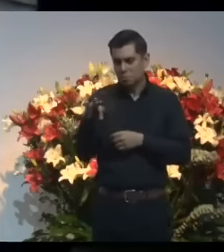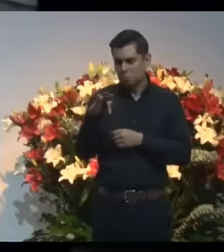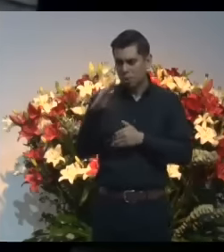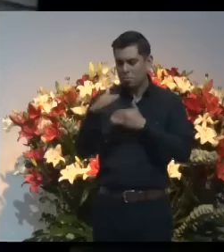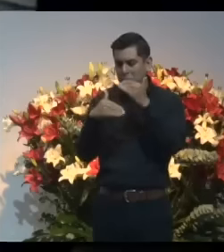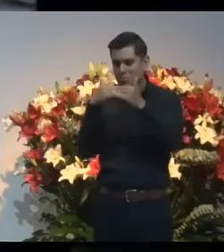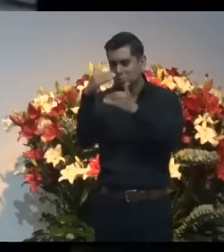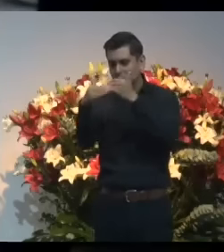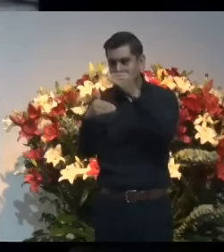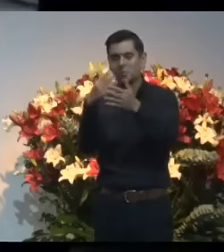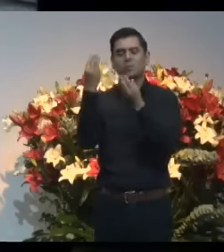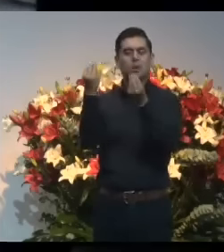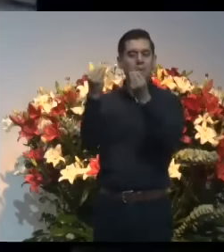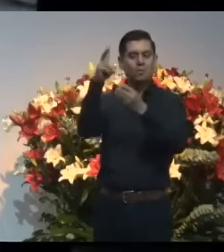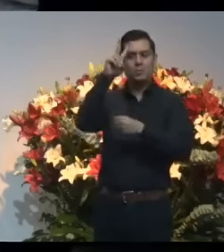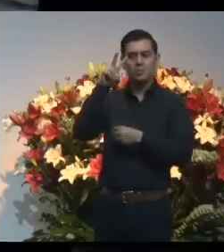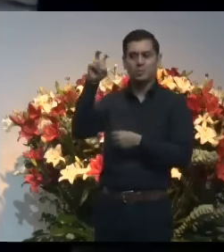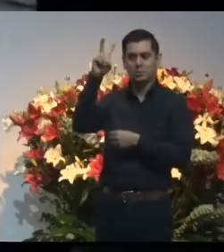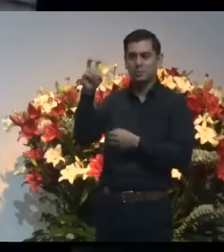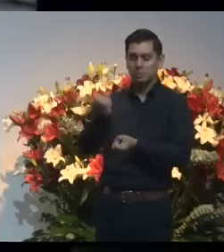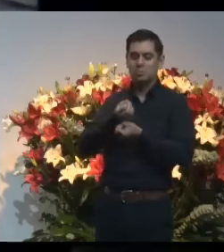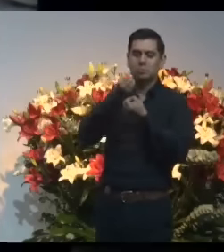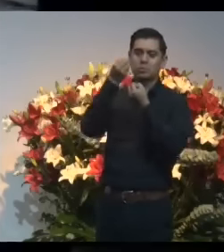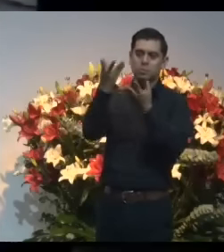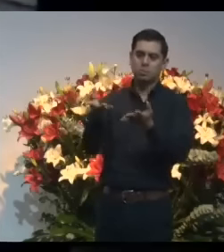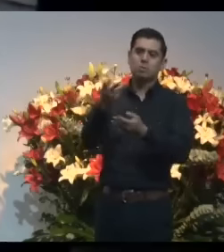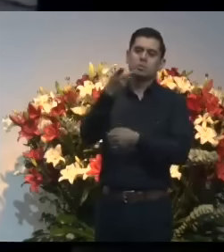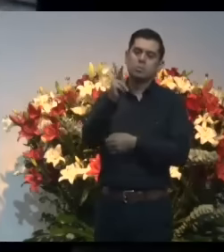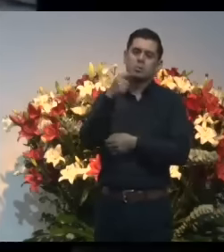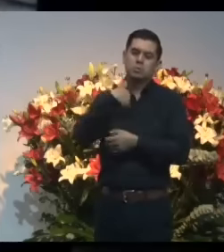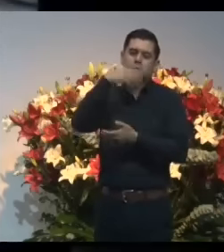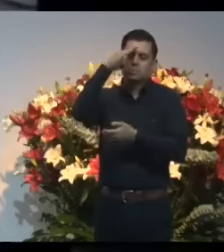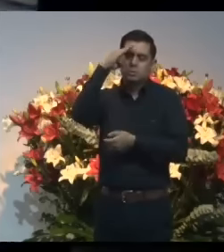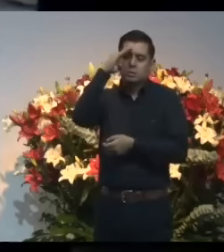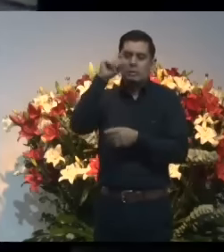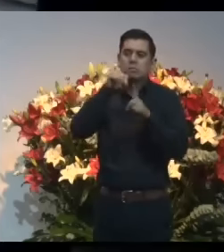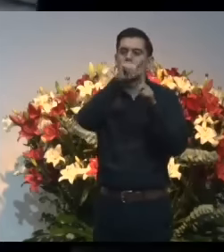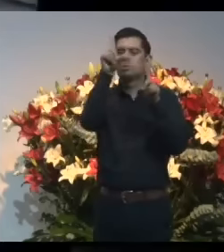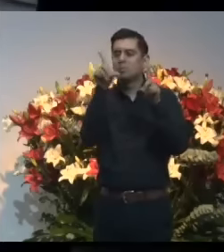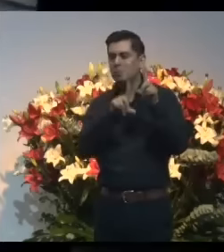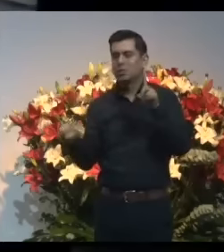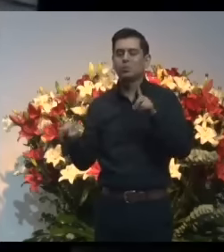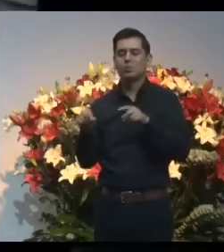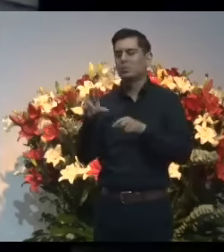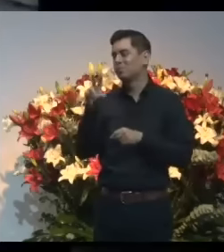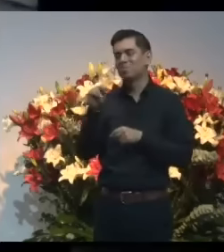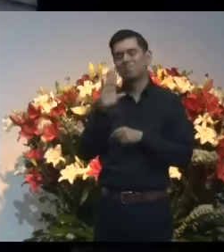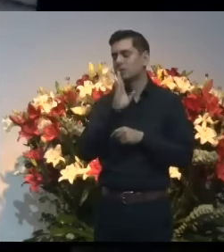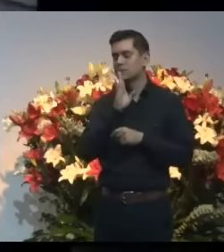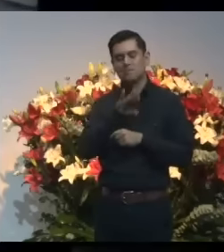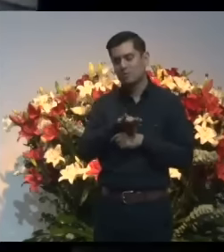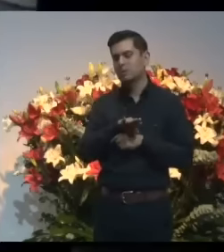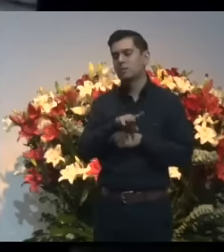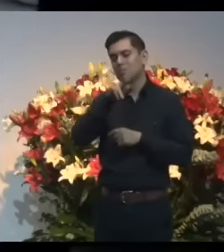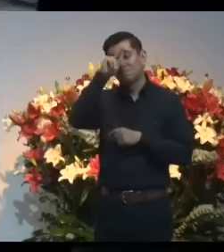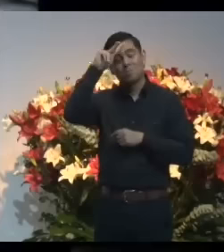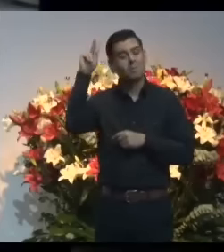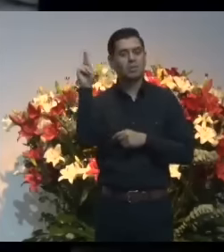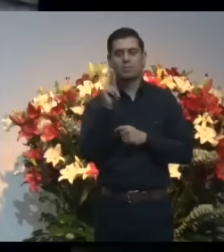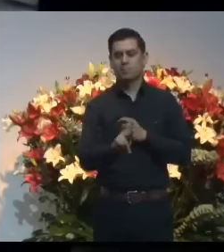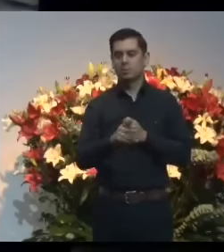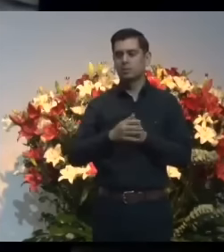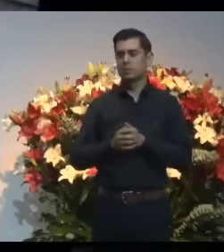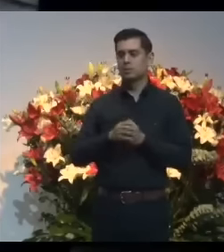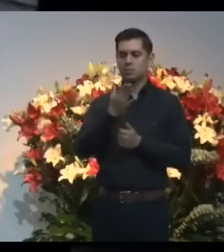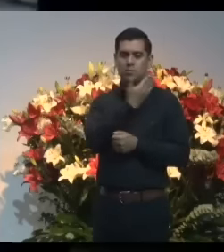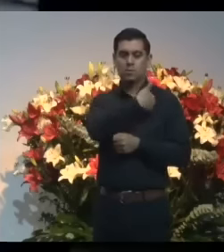de los sueños, pero yo creo que México no está bien. Y ustedes lo saben. México está peor que nunca y sí necesita un revire. Y